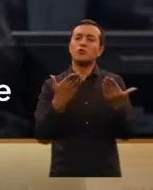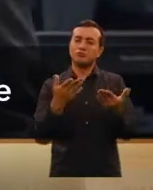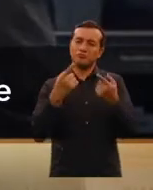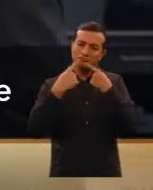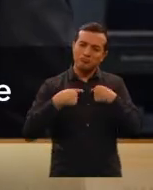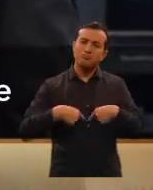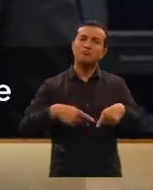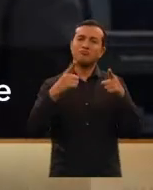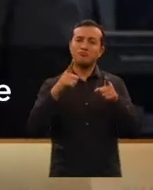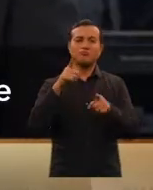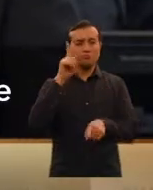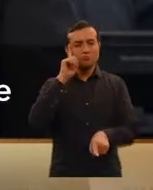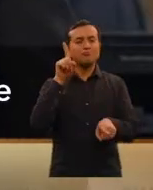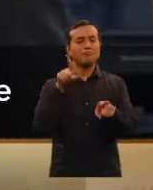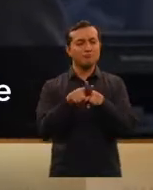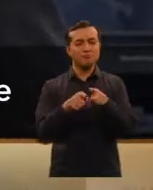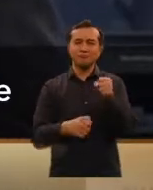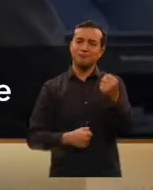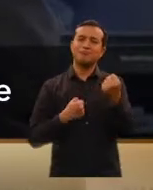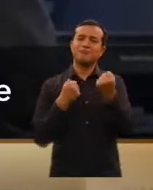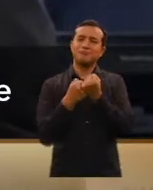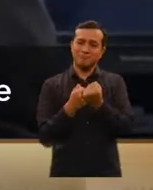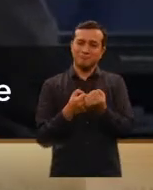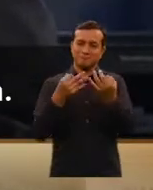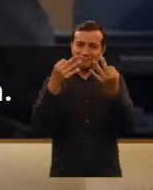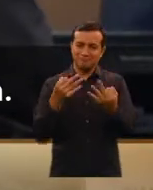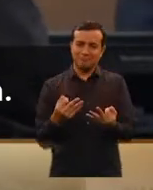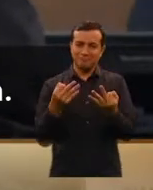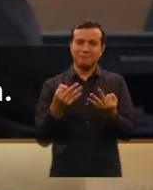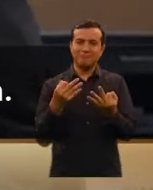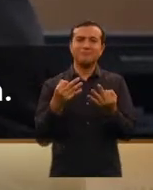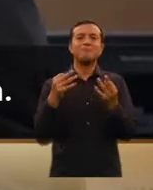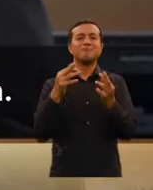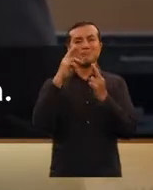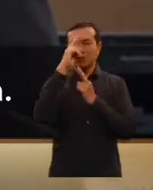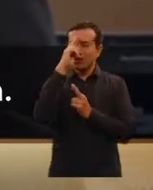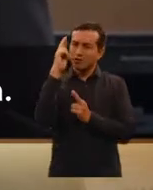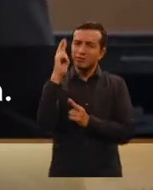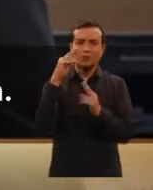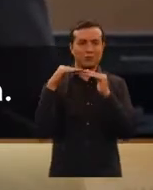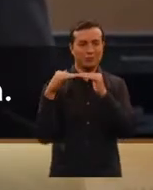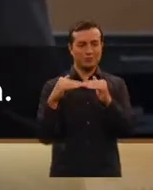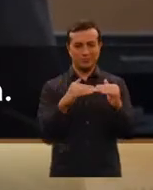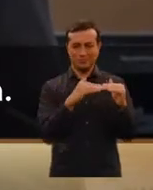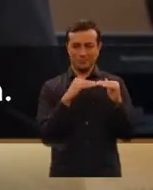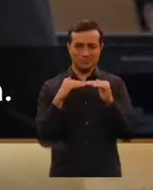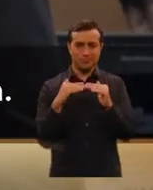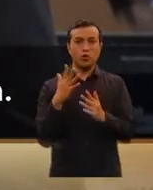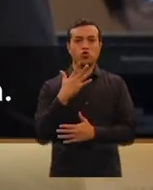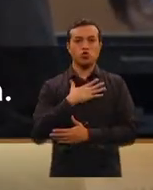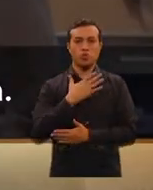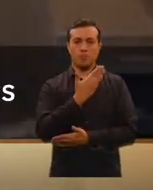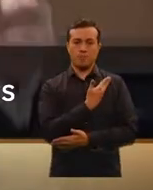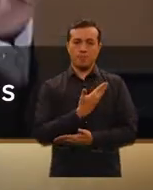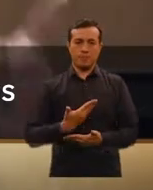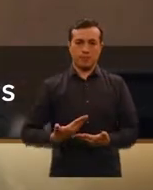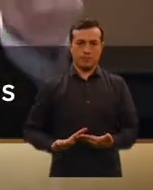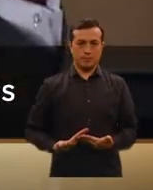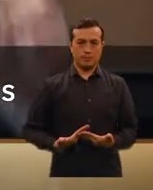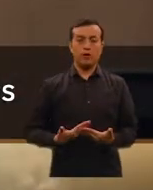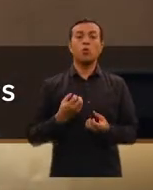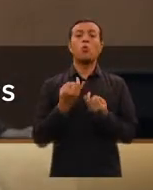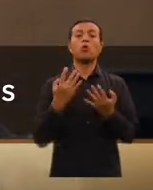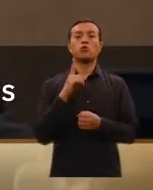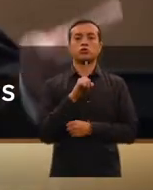porque todas manifestaron abiertamente ese apoyo a ese respeto a la democracia. Soy